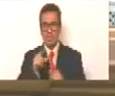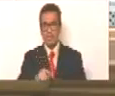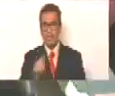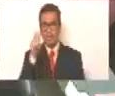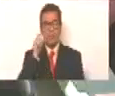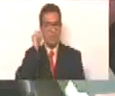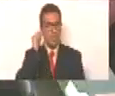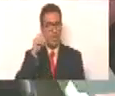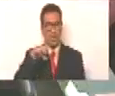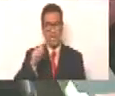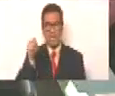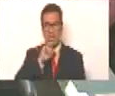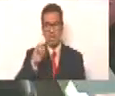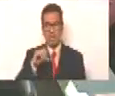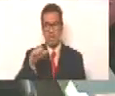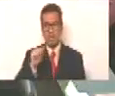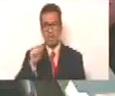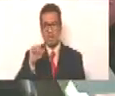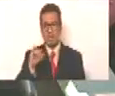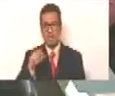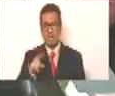Villegas.